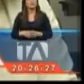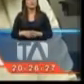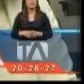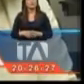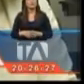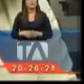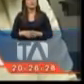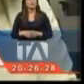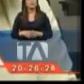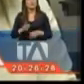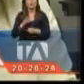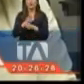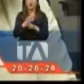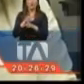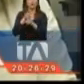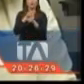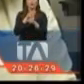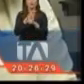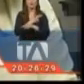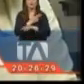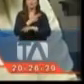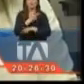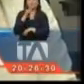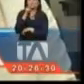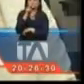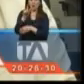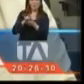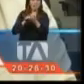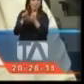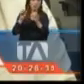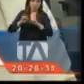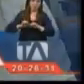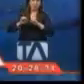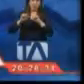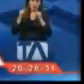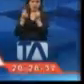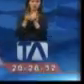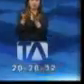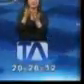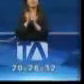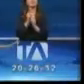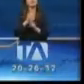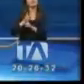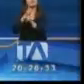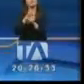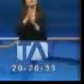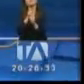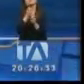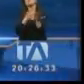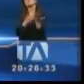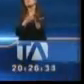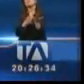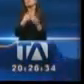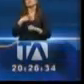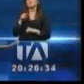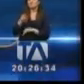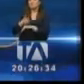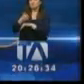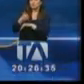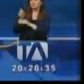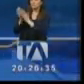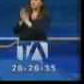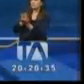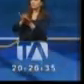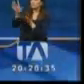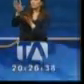consejo universitario que lo ve y puede aprobarlo o no aprobarlo. Este consejo también podrá solicitar la remoción de autoridades